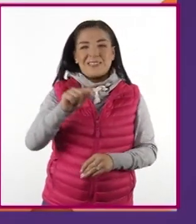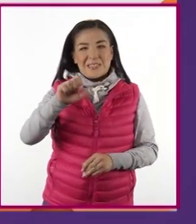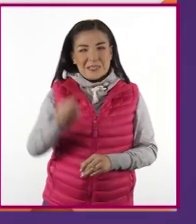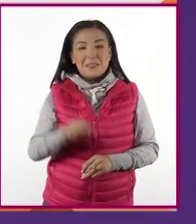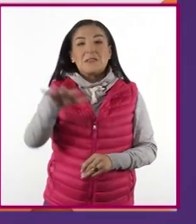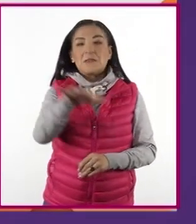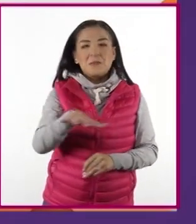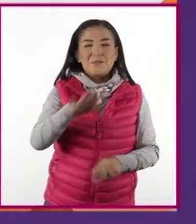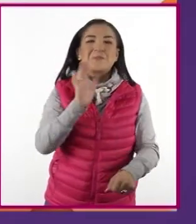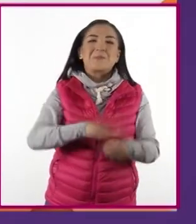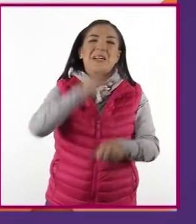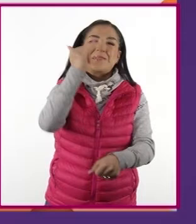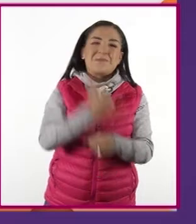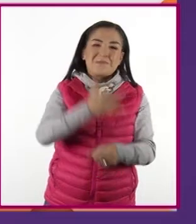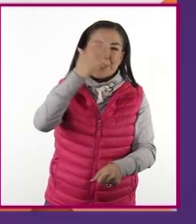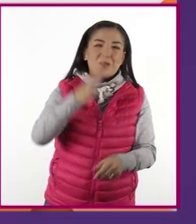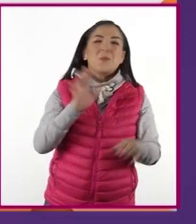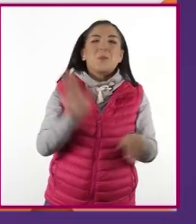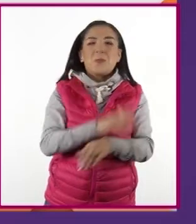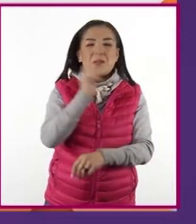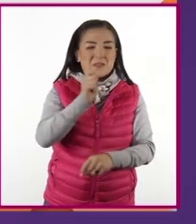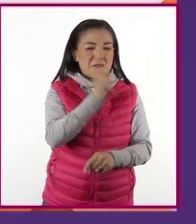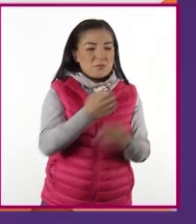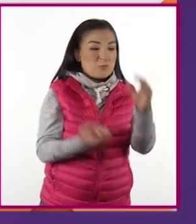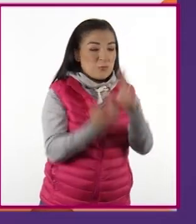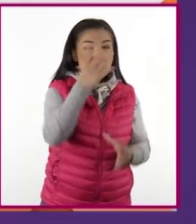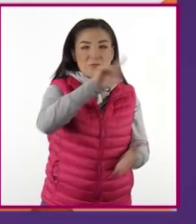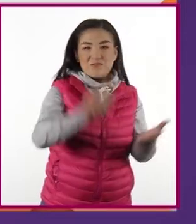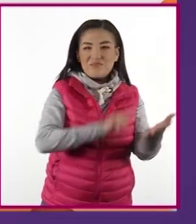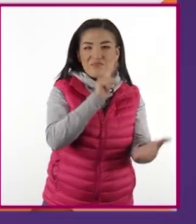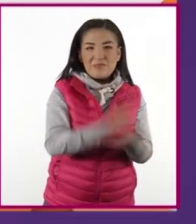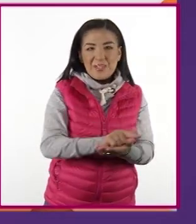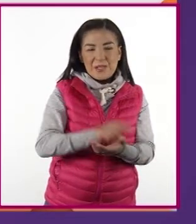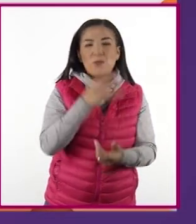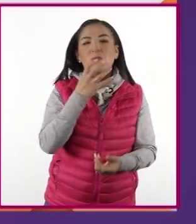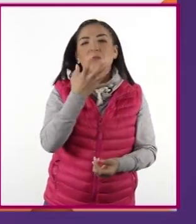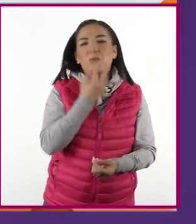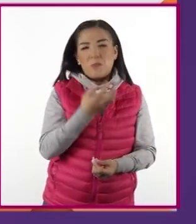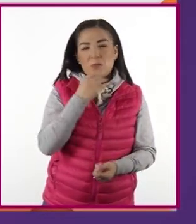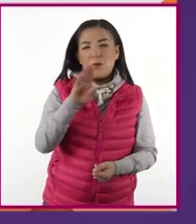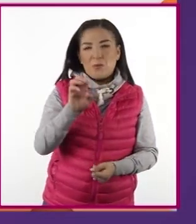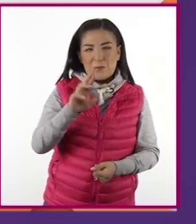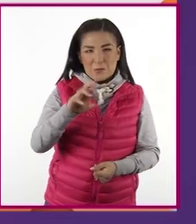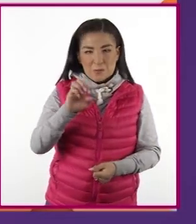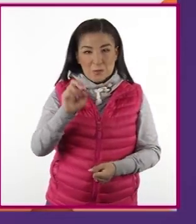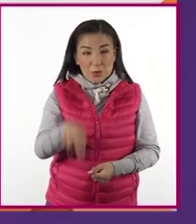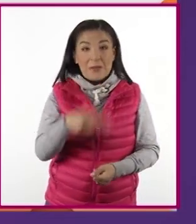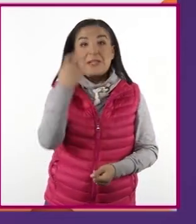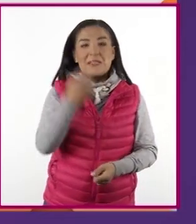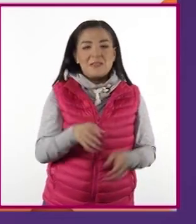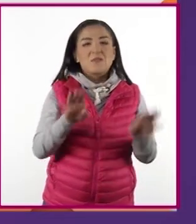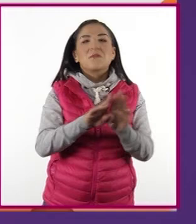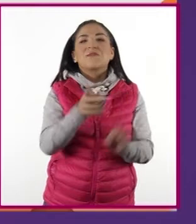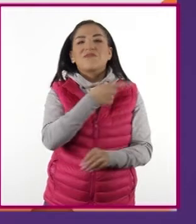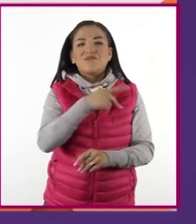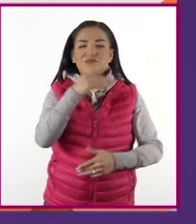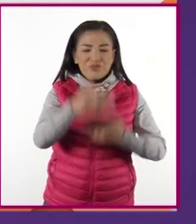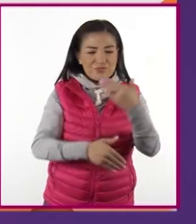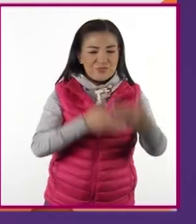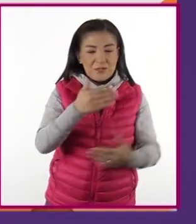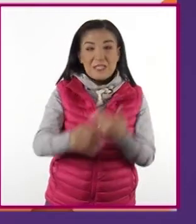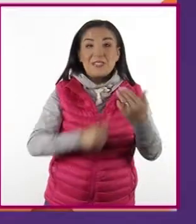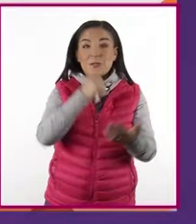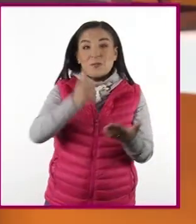los más perjudicados por las medidas reformistas de los Borbones. De esta manera, la pobreza se agudizó y la Ciudad